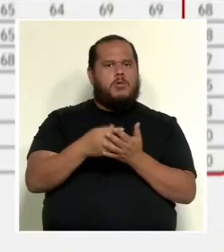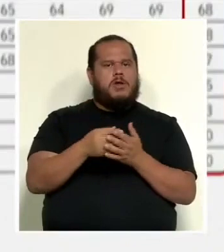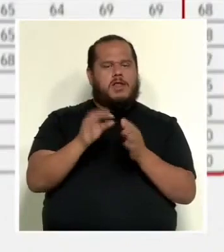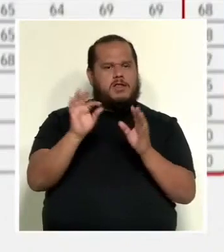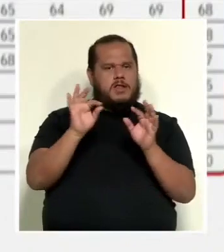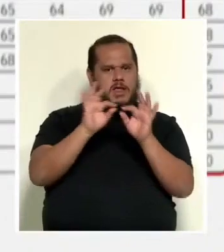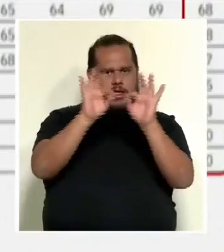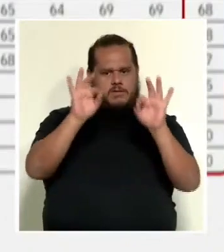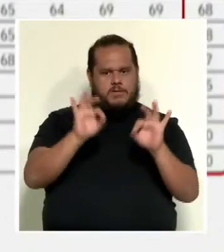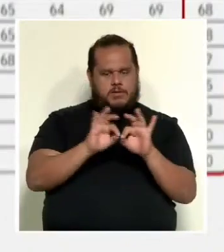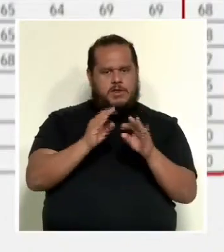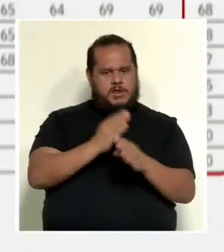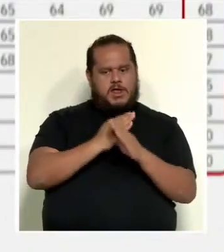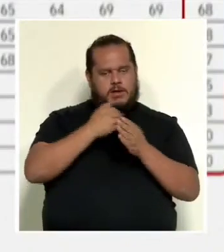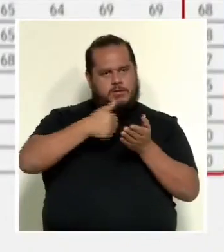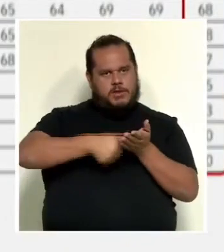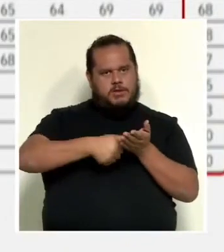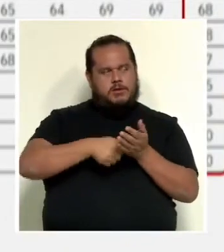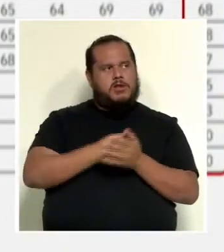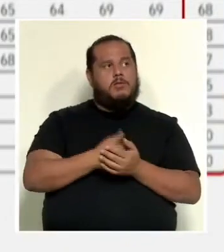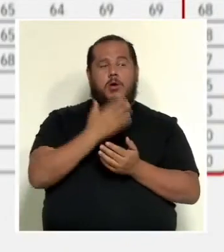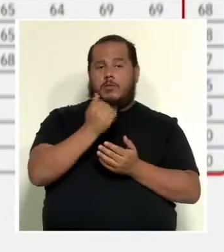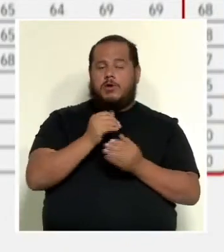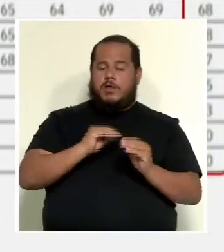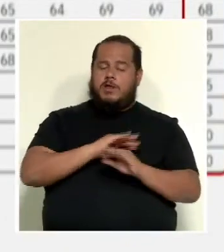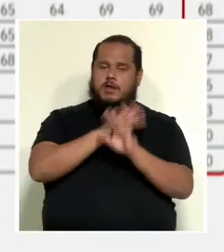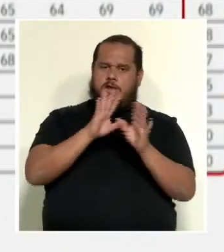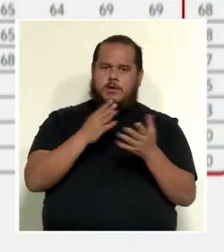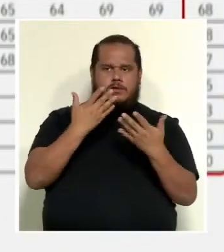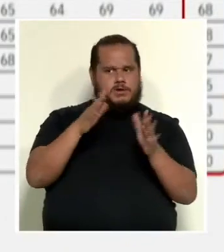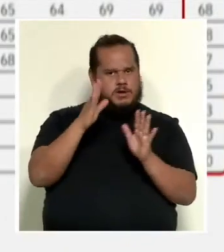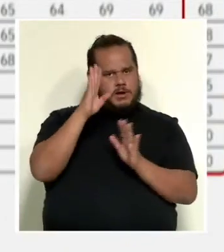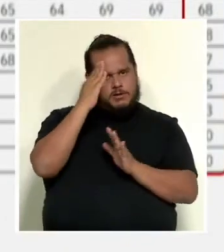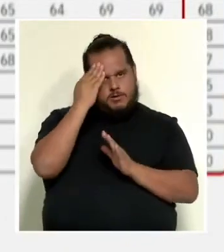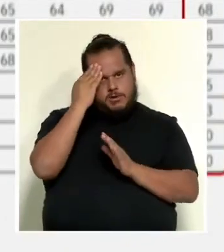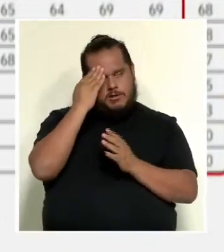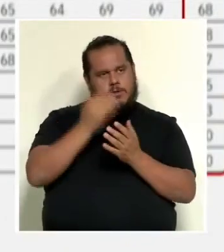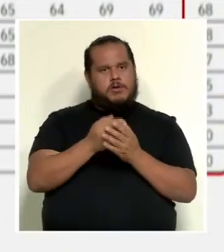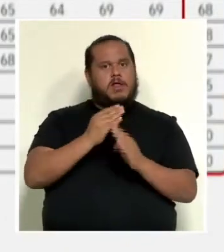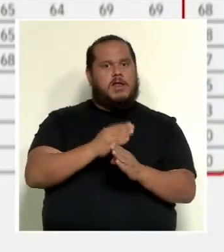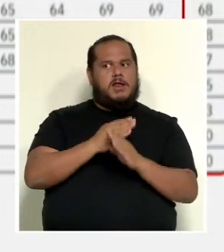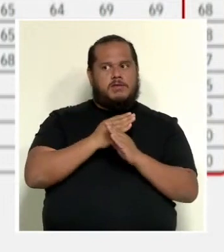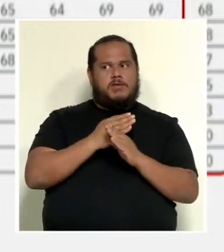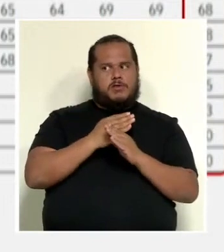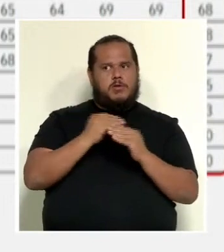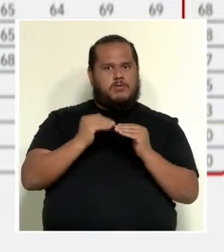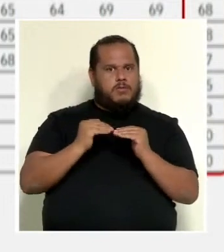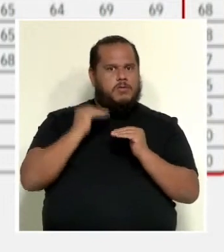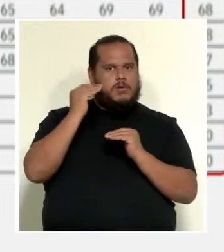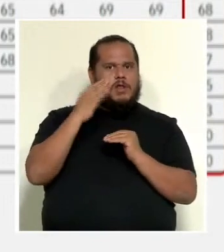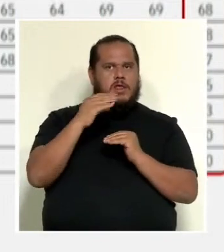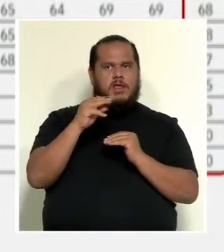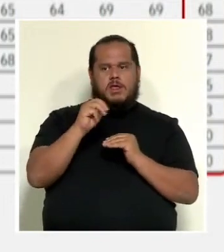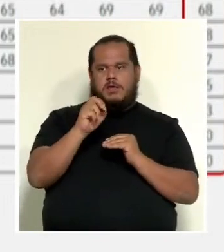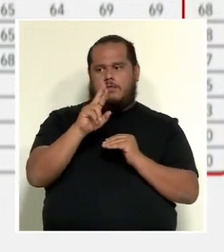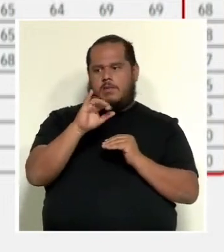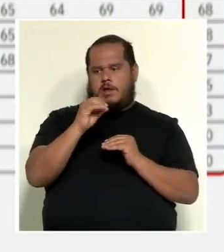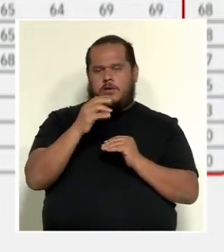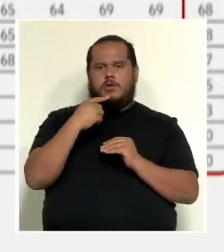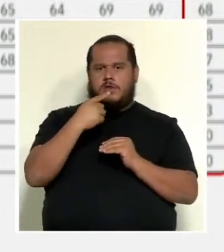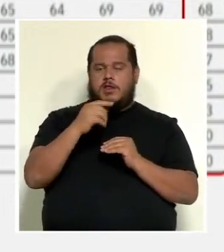permite, de abstencionismo. Porque claro, ya lo sabemos, la abstención fue alta y además Mario dice que